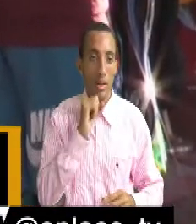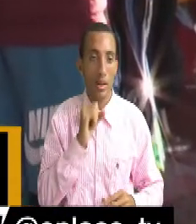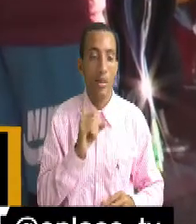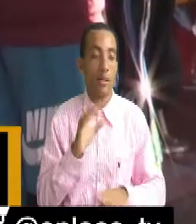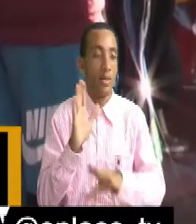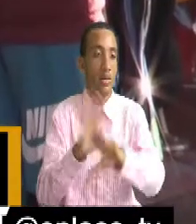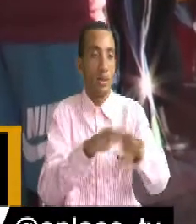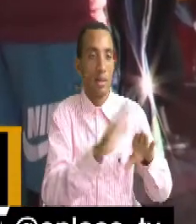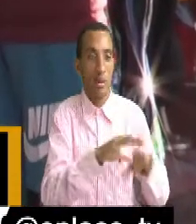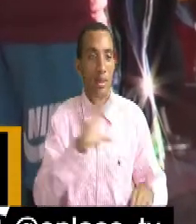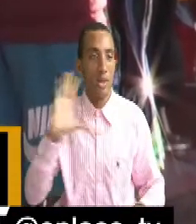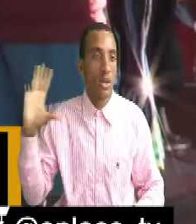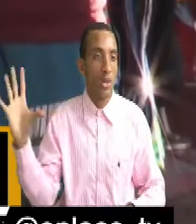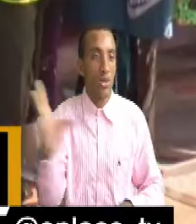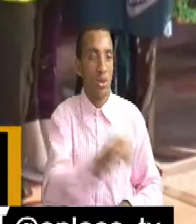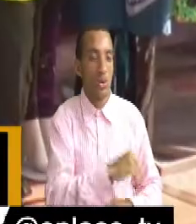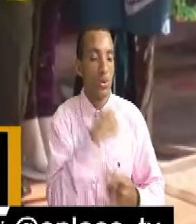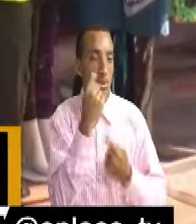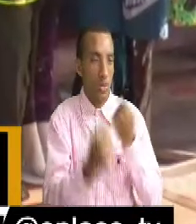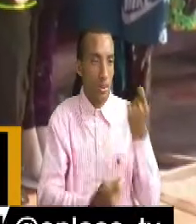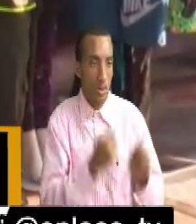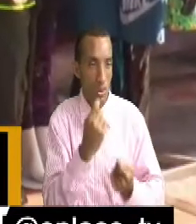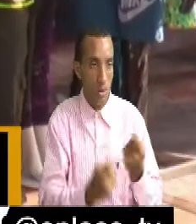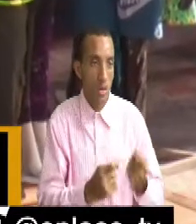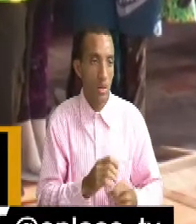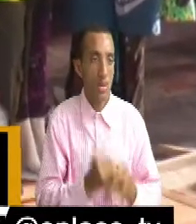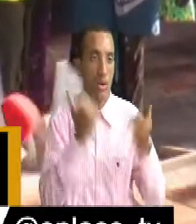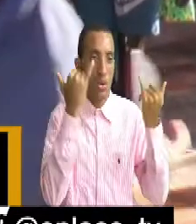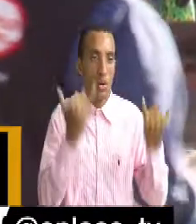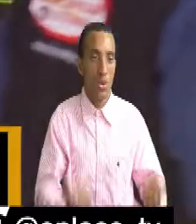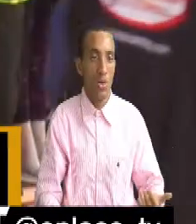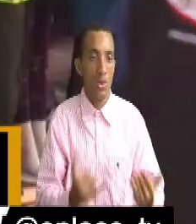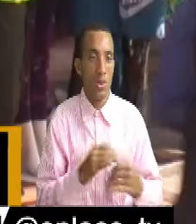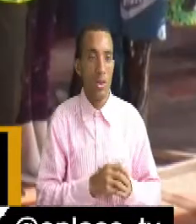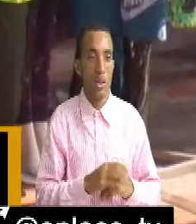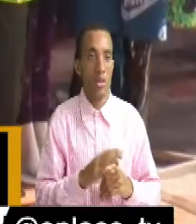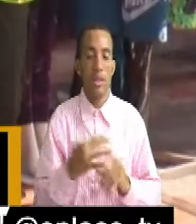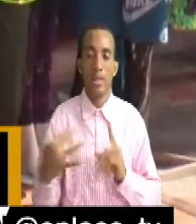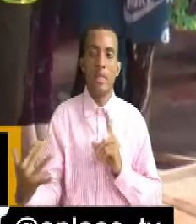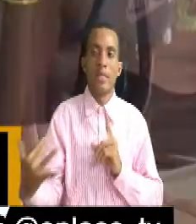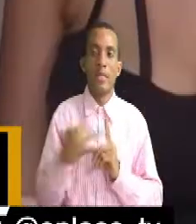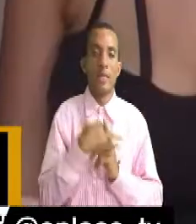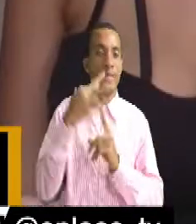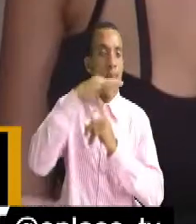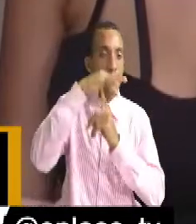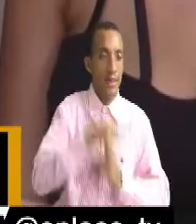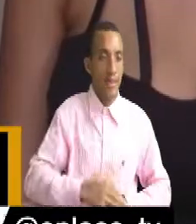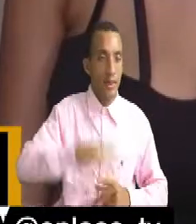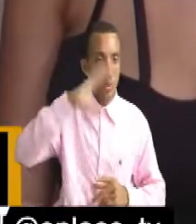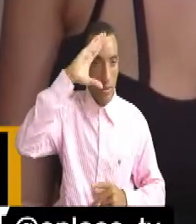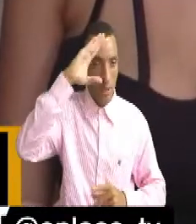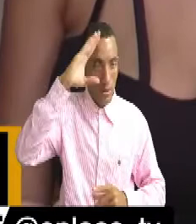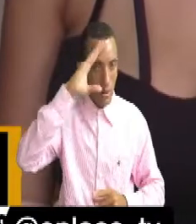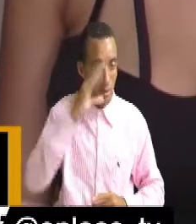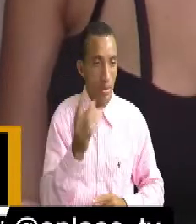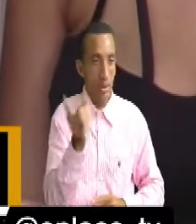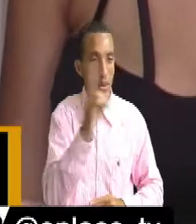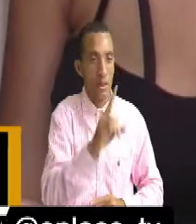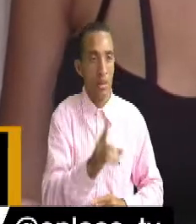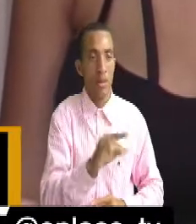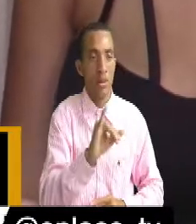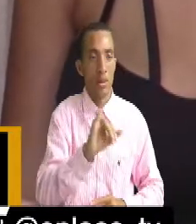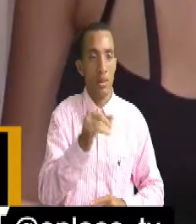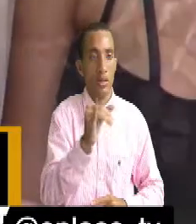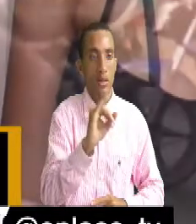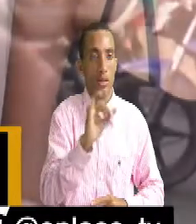nombre de todos los comerciantes de Barranca Bermeja que hoy en día se han sentido atropellados por la policía de la SIJÍN, quienes sabemos